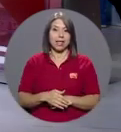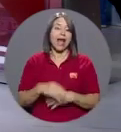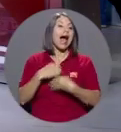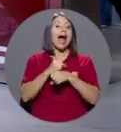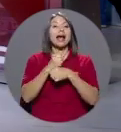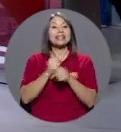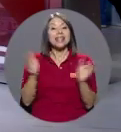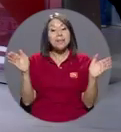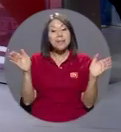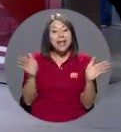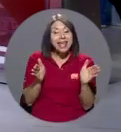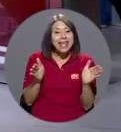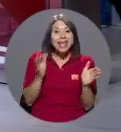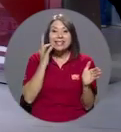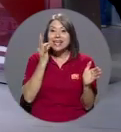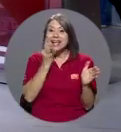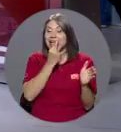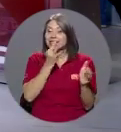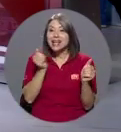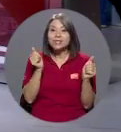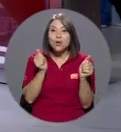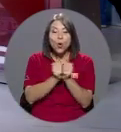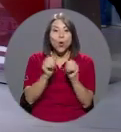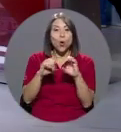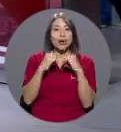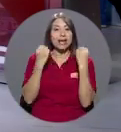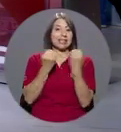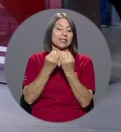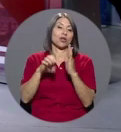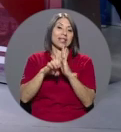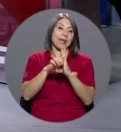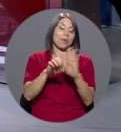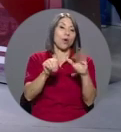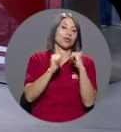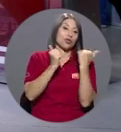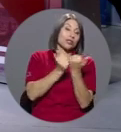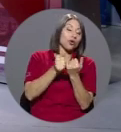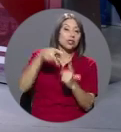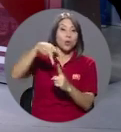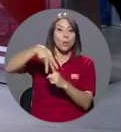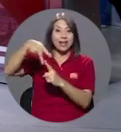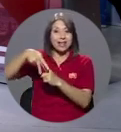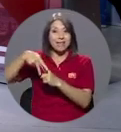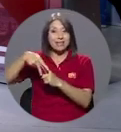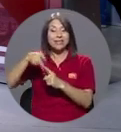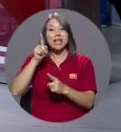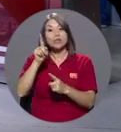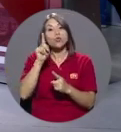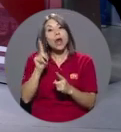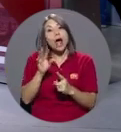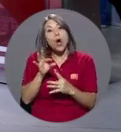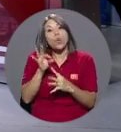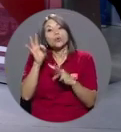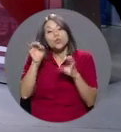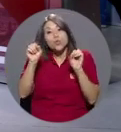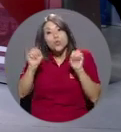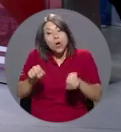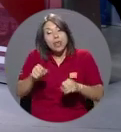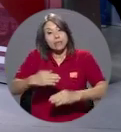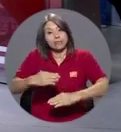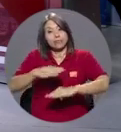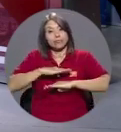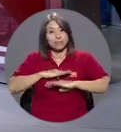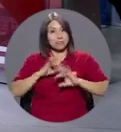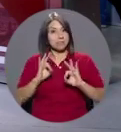Hacer pequeñas granjas con organizaciones, por ejemplo, asociaciones o cooperativas, es una alternativa que podría llegar